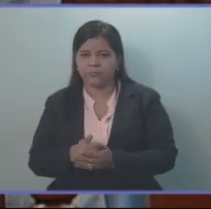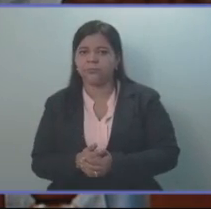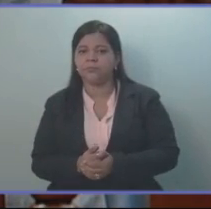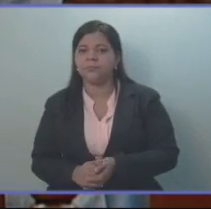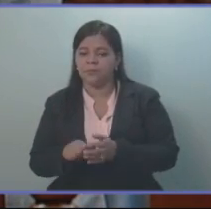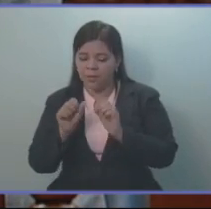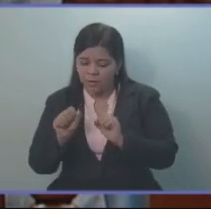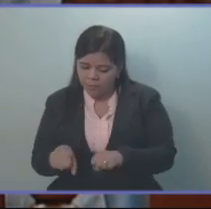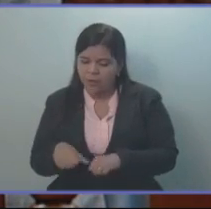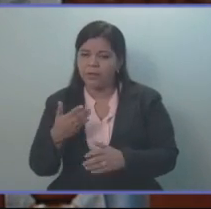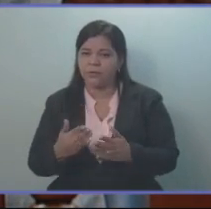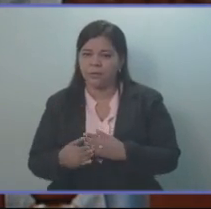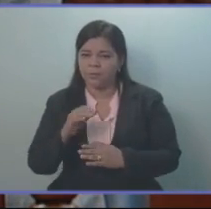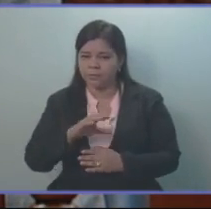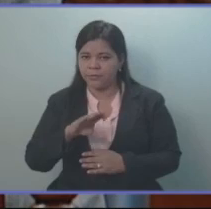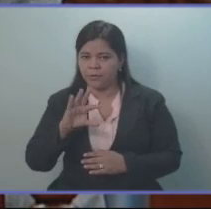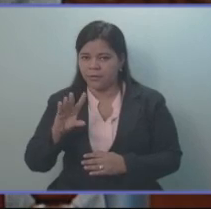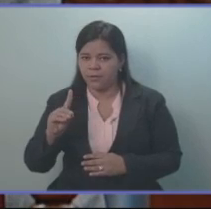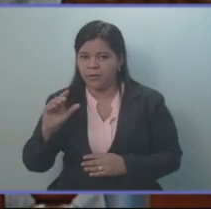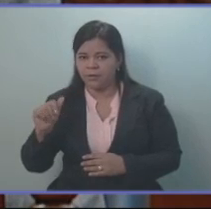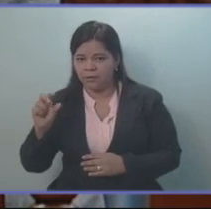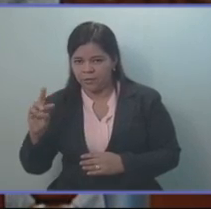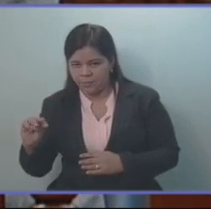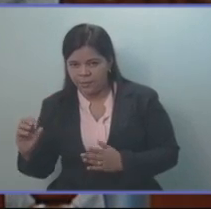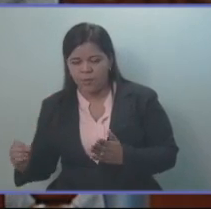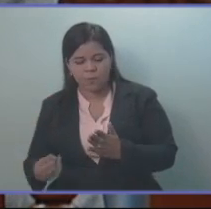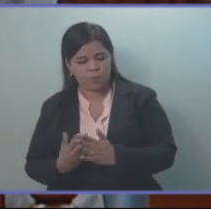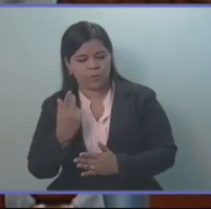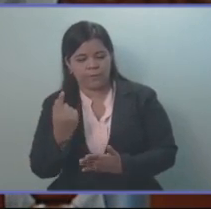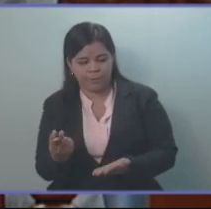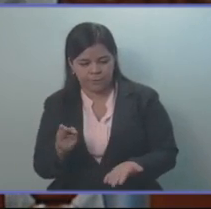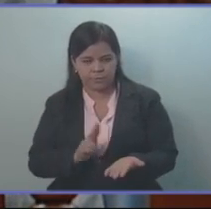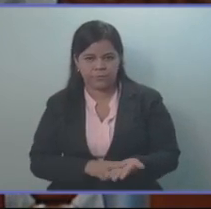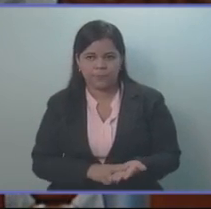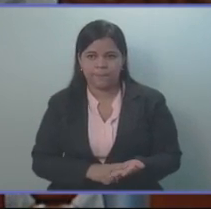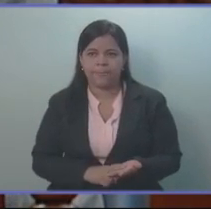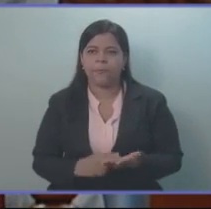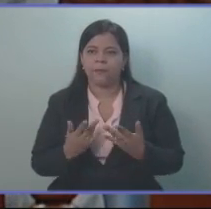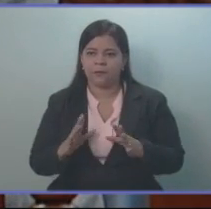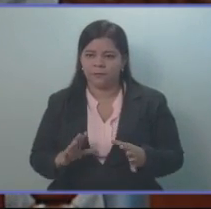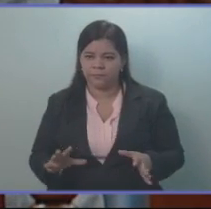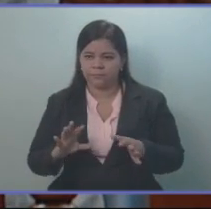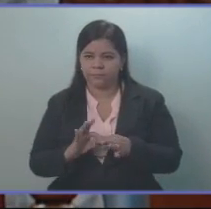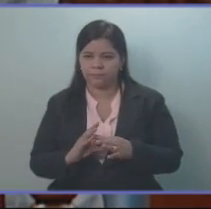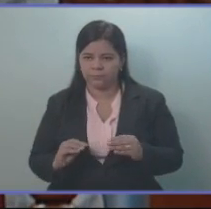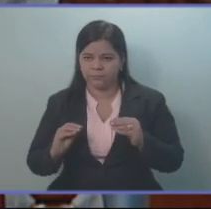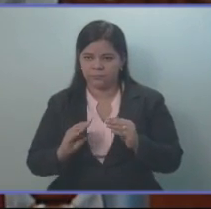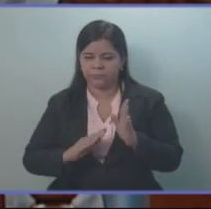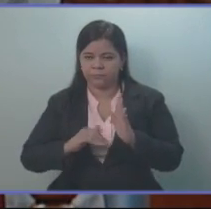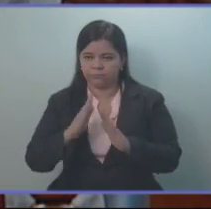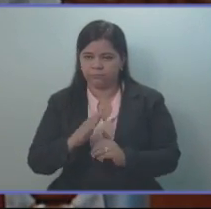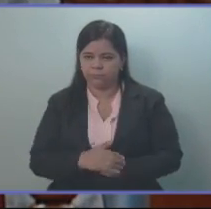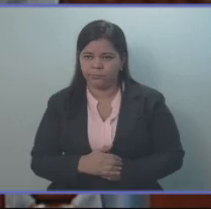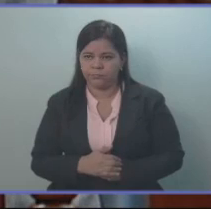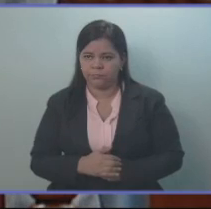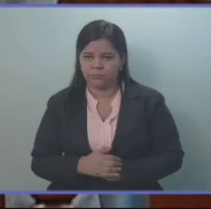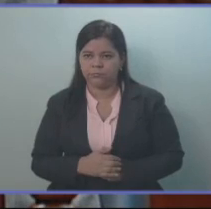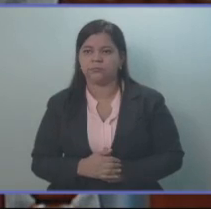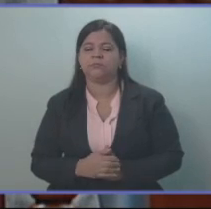ser postulado por la CBAM como nuevo asociado, sometiéndose al proceso de calificación por